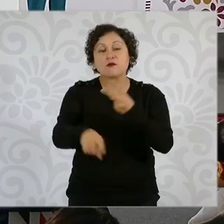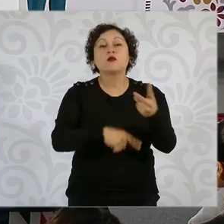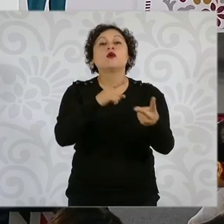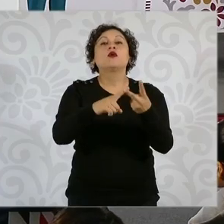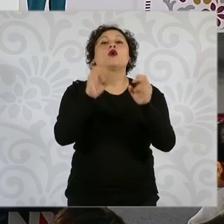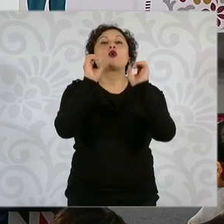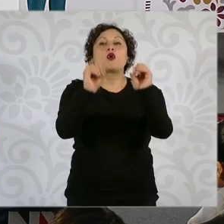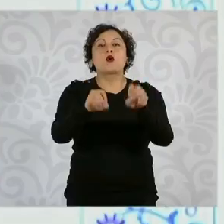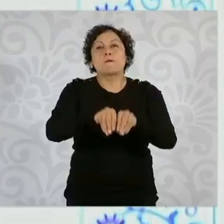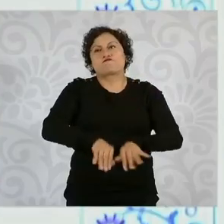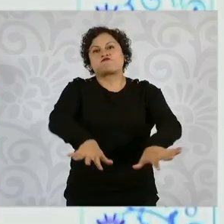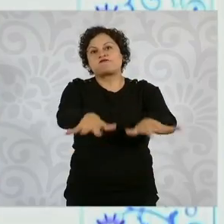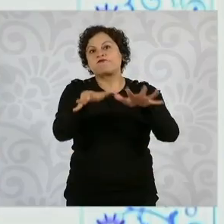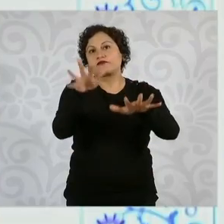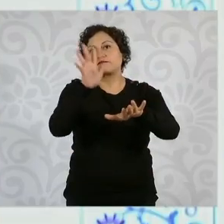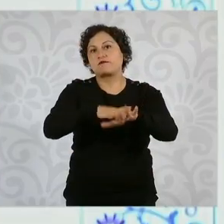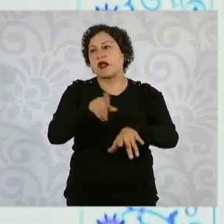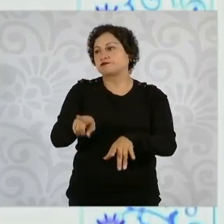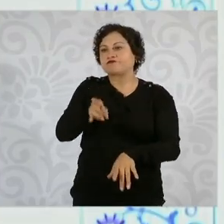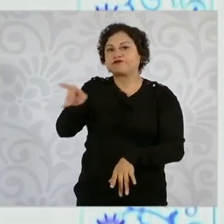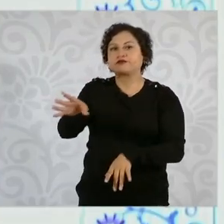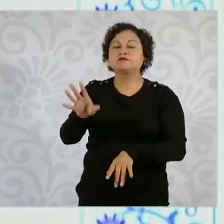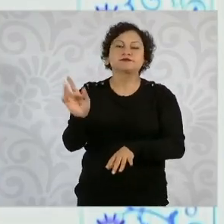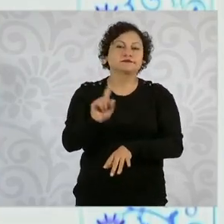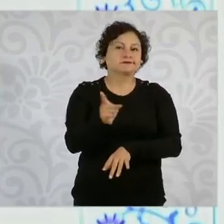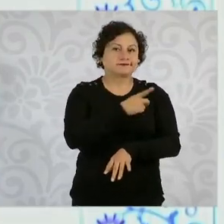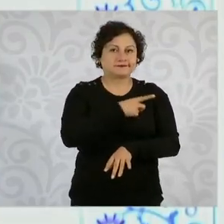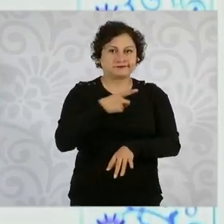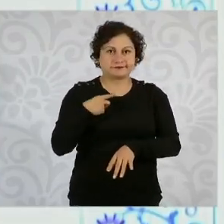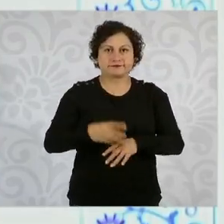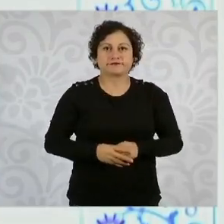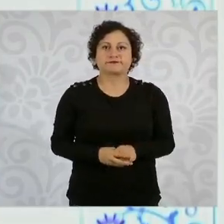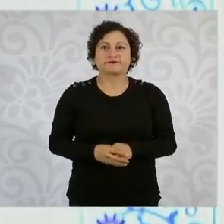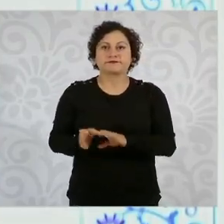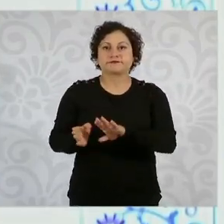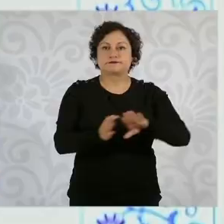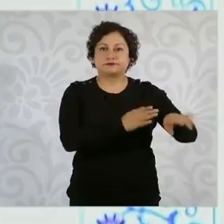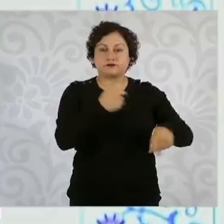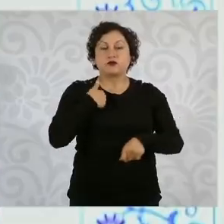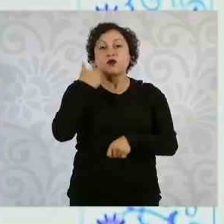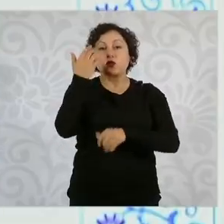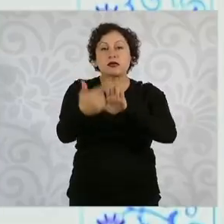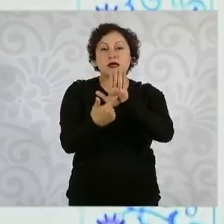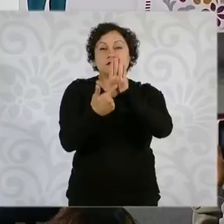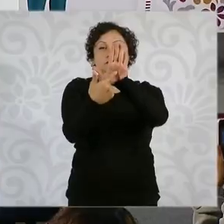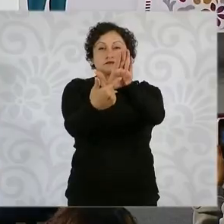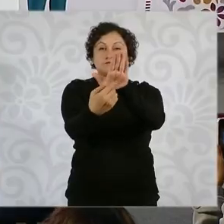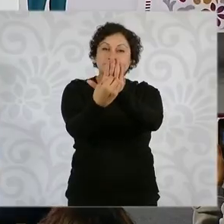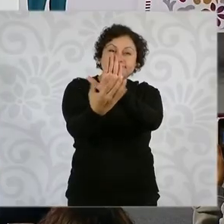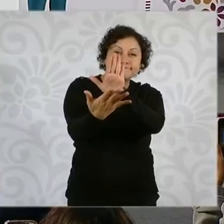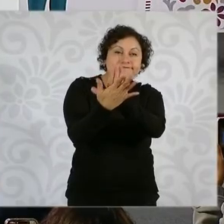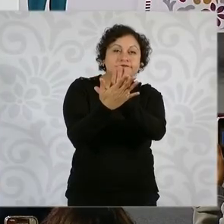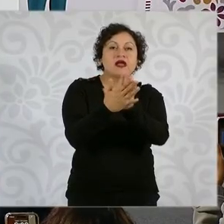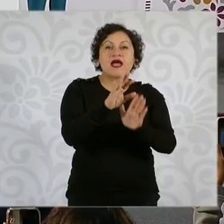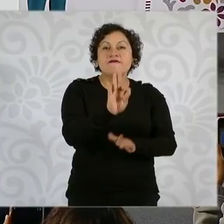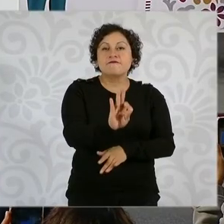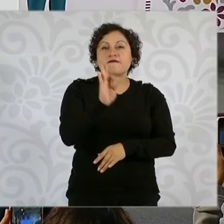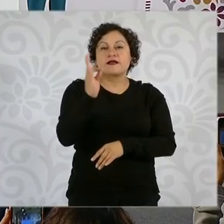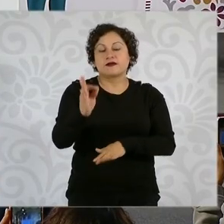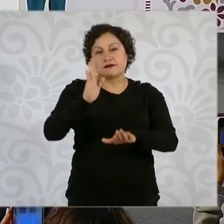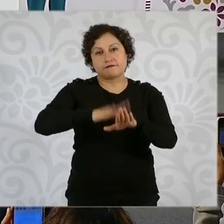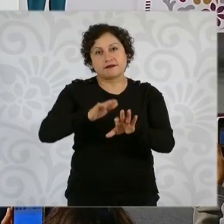sus contenidos. Solo quiero dejar las fechas más relevantes para esta